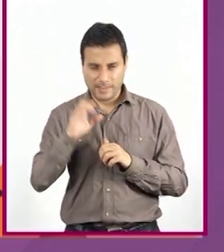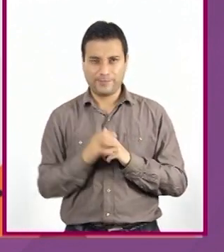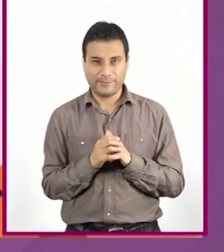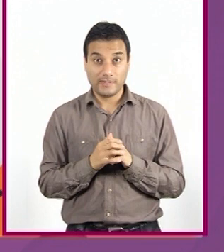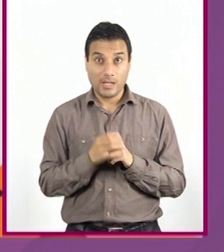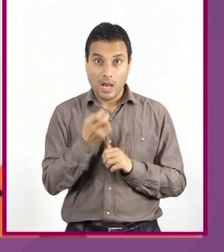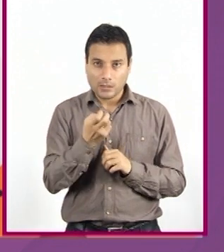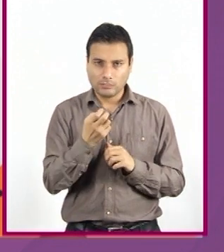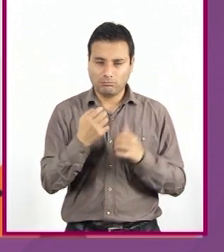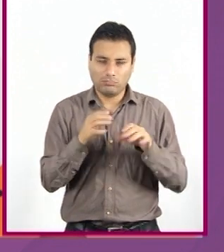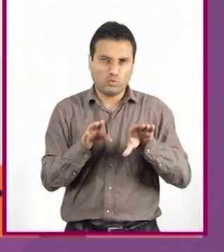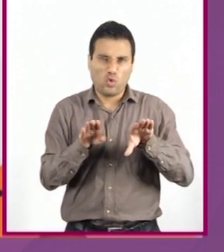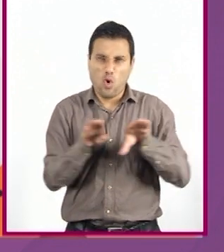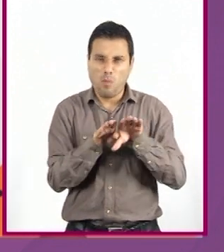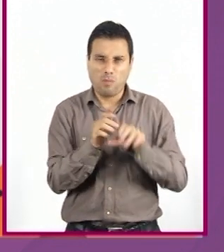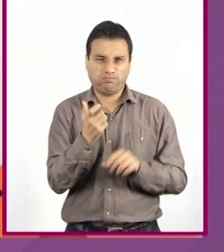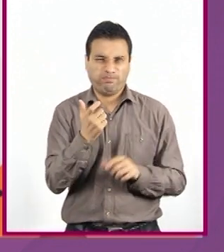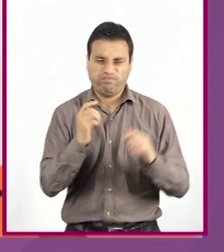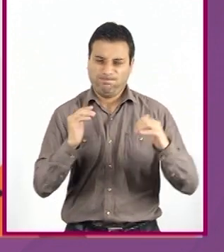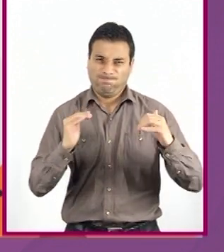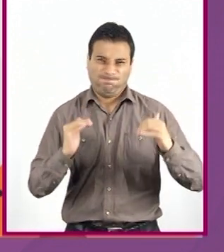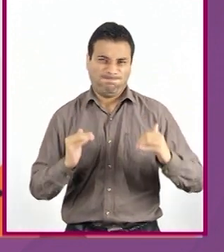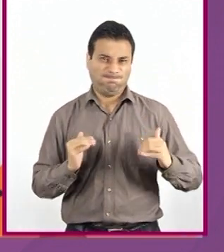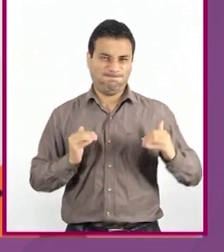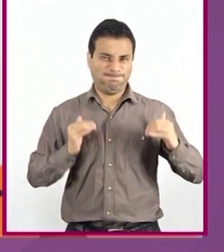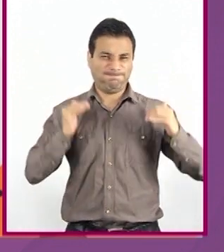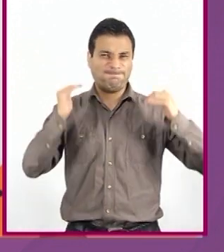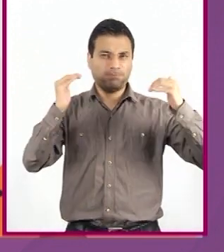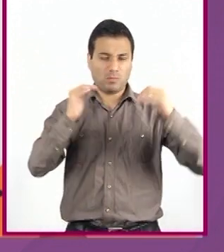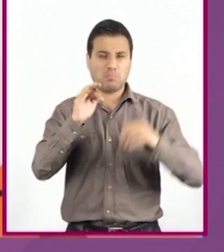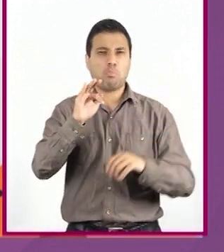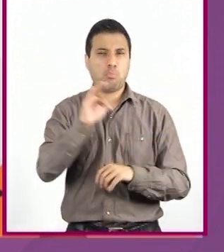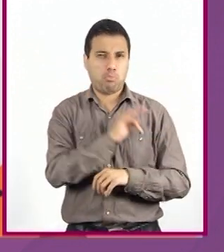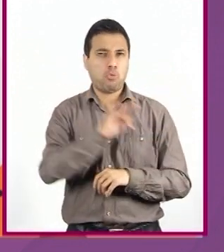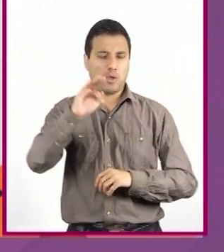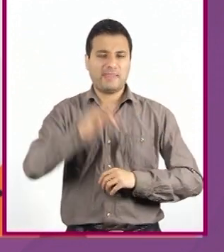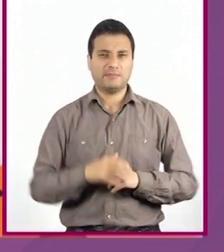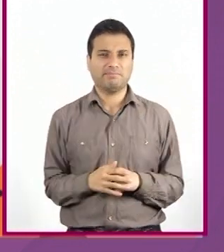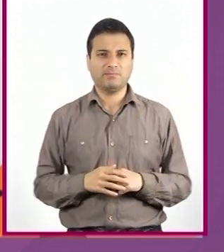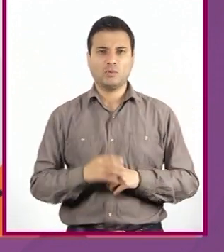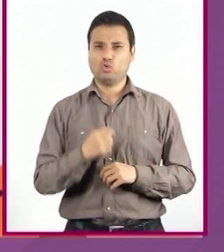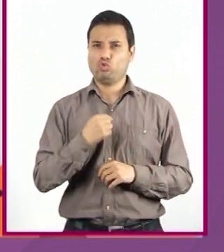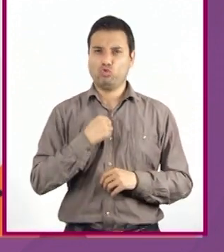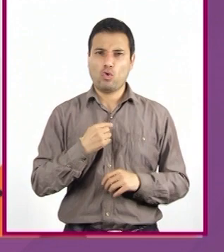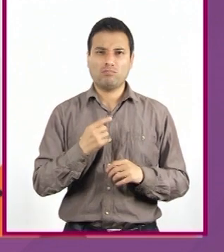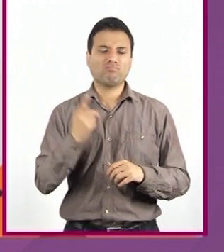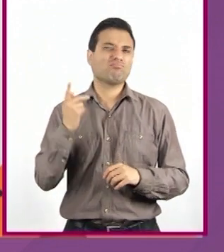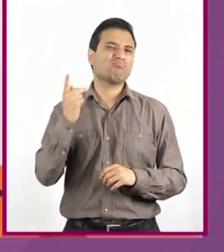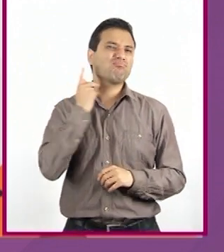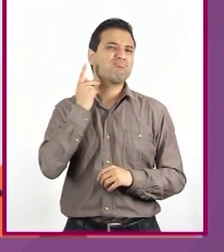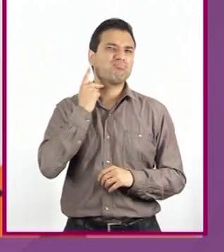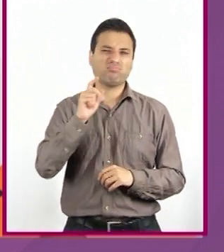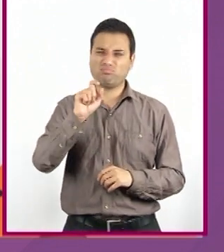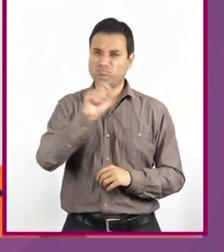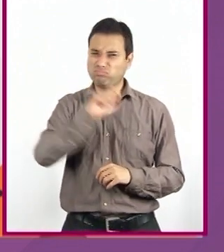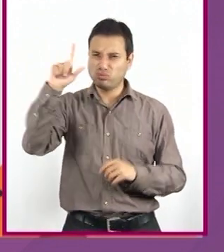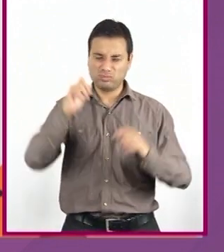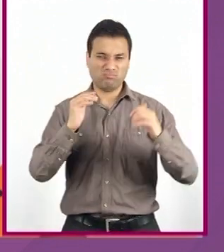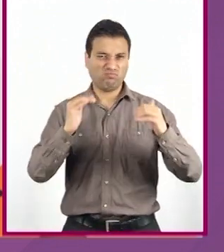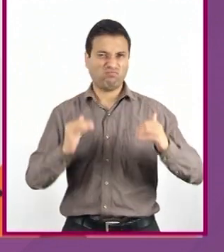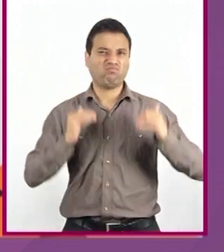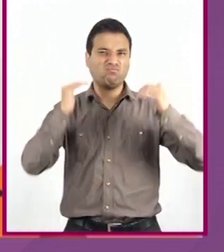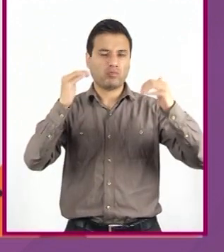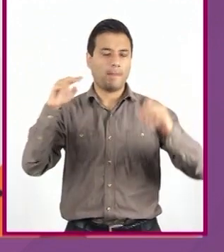poder económico y cultural suficiente para constituirse en el núcleo político del centro y norte de